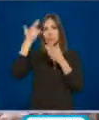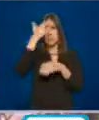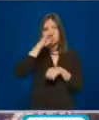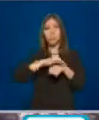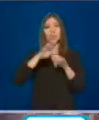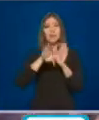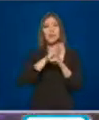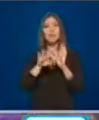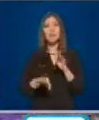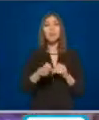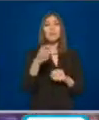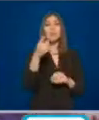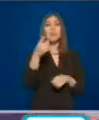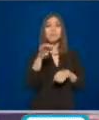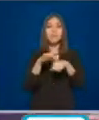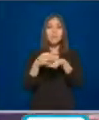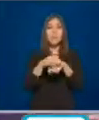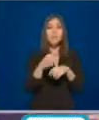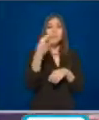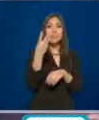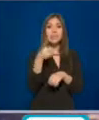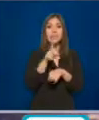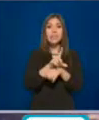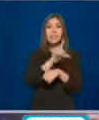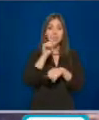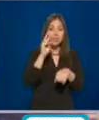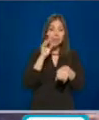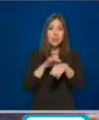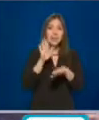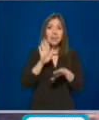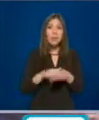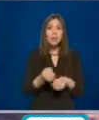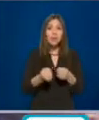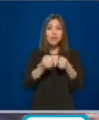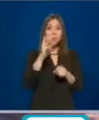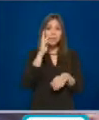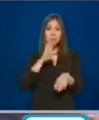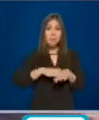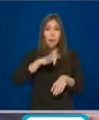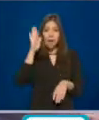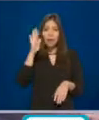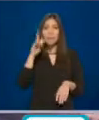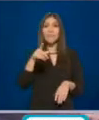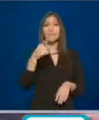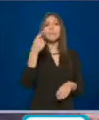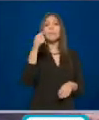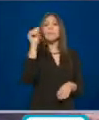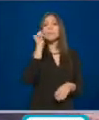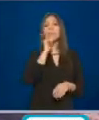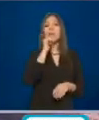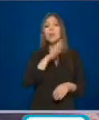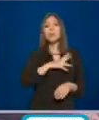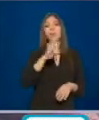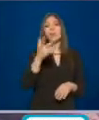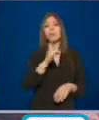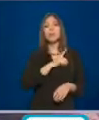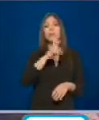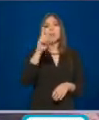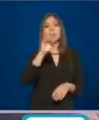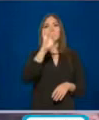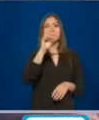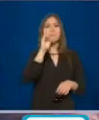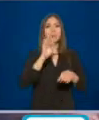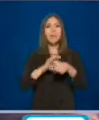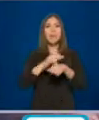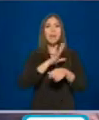Sí. y las lesiones se hacen más evidentes, no siempre hay lesiones, Ok. solo un 30% de los casos se manifiesta con lesiones